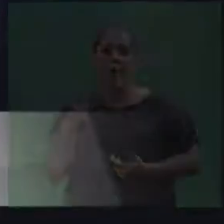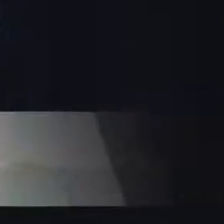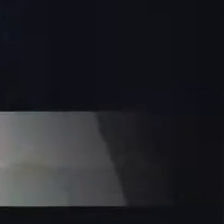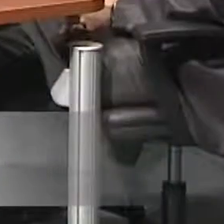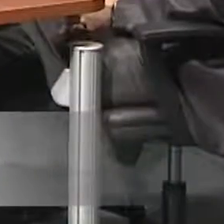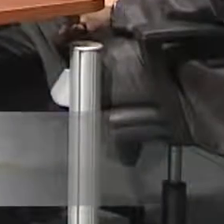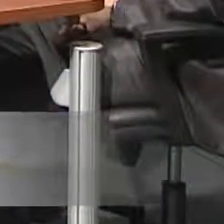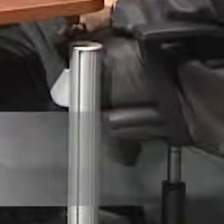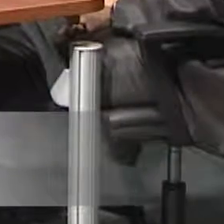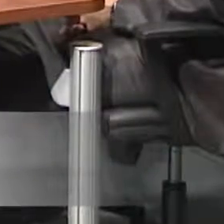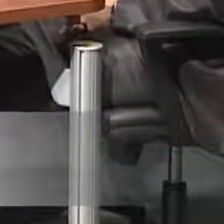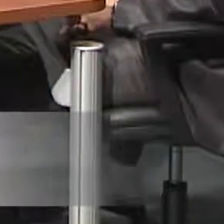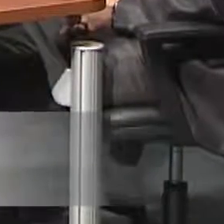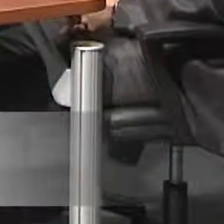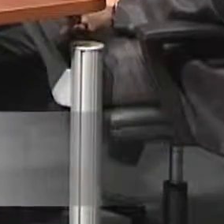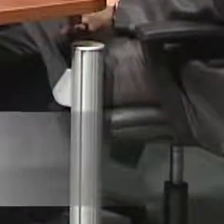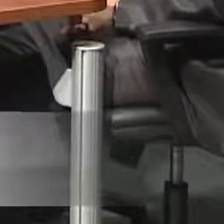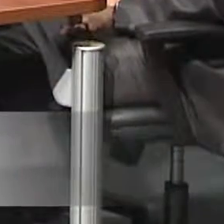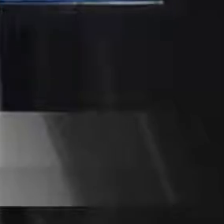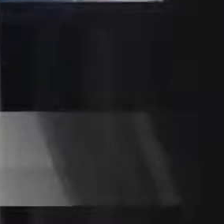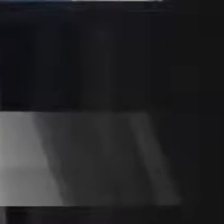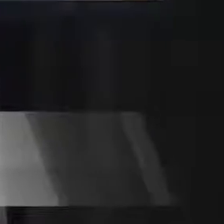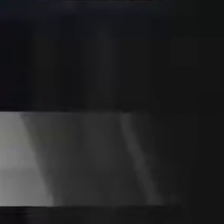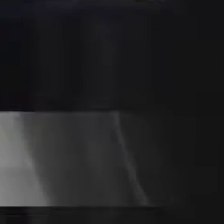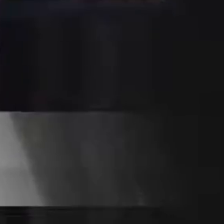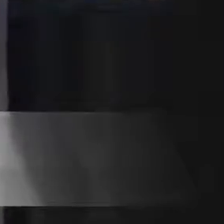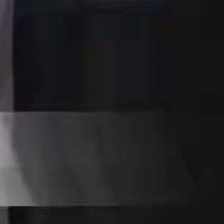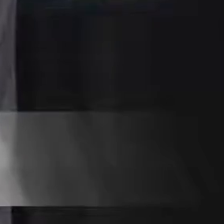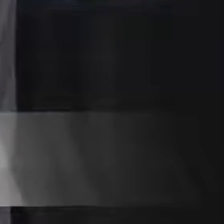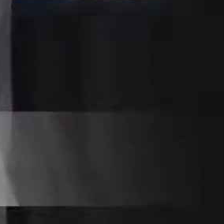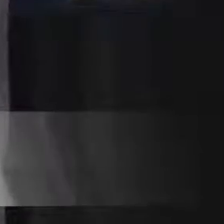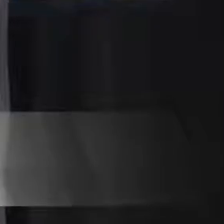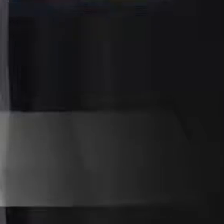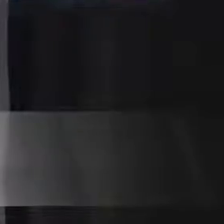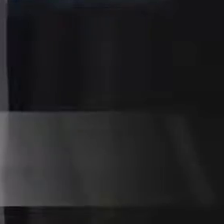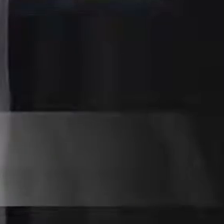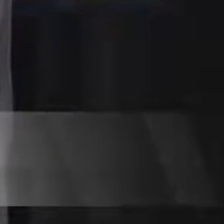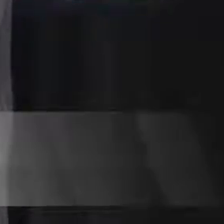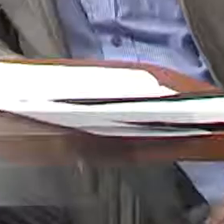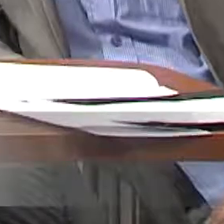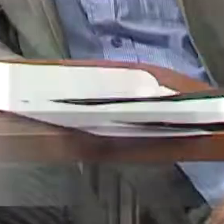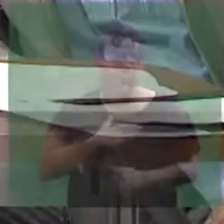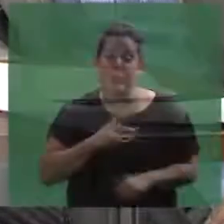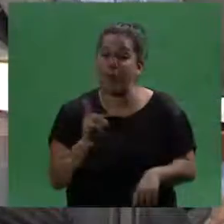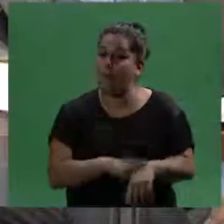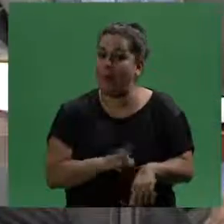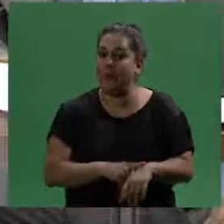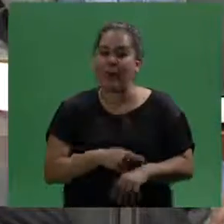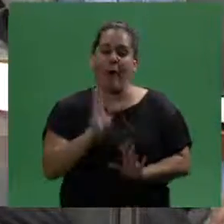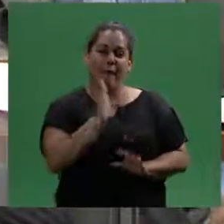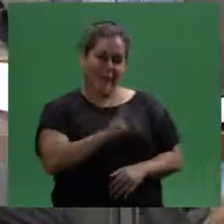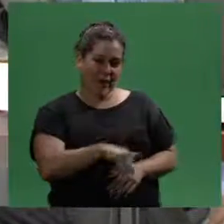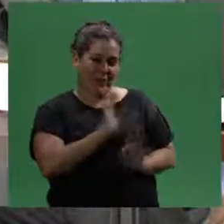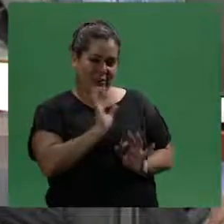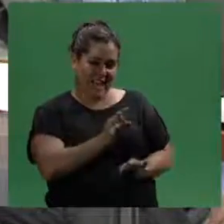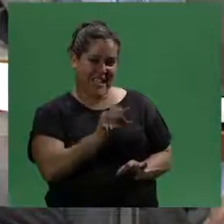el año 1973, o sea que hemos visto Tienen su historia. Sí, para nosotros en